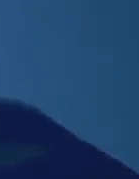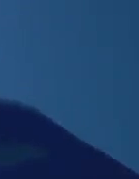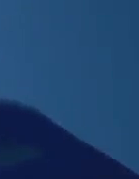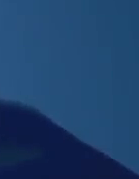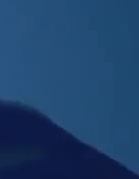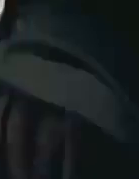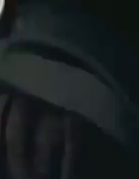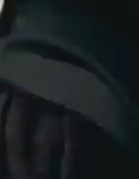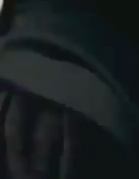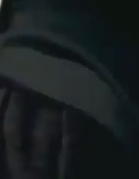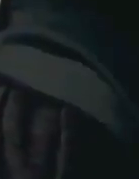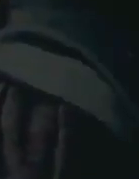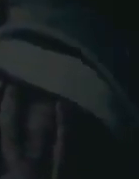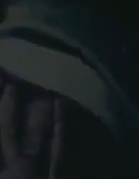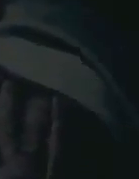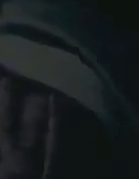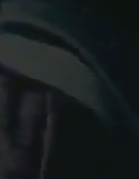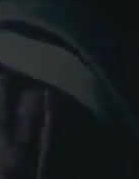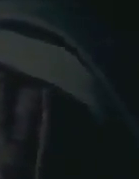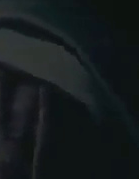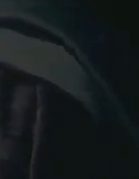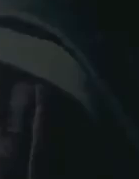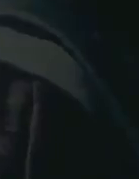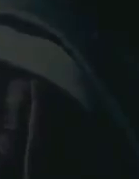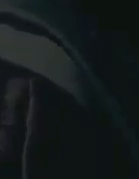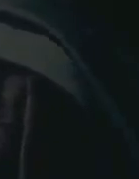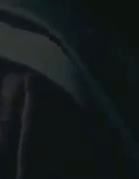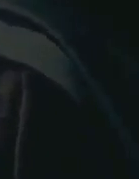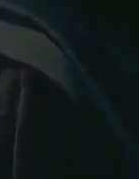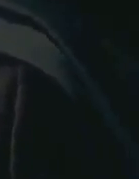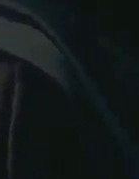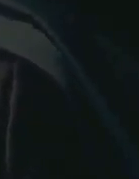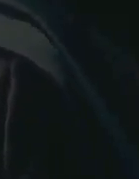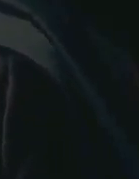vuelvo a ser hombre y escribo mi delirio.